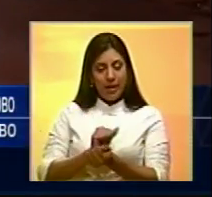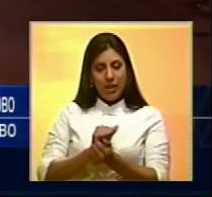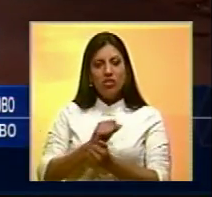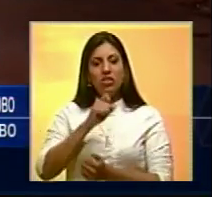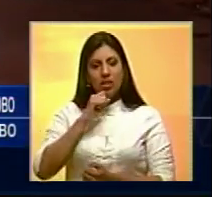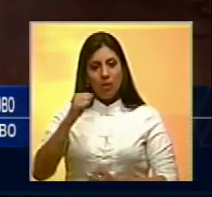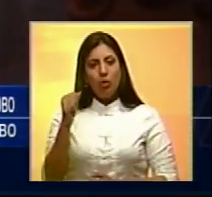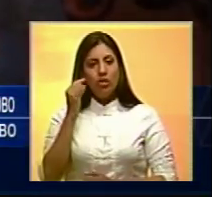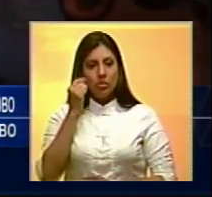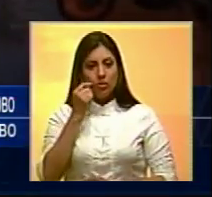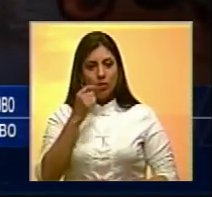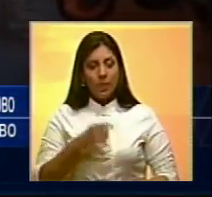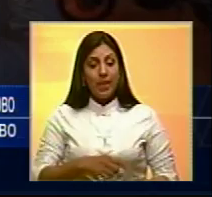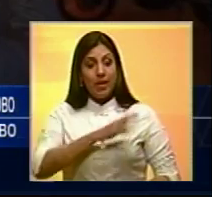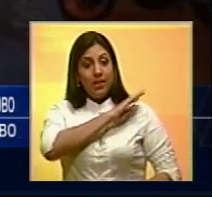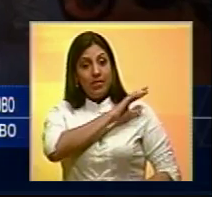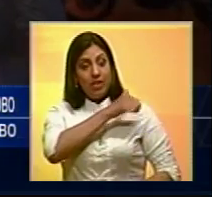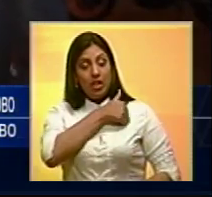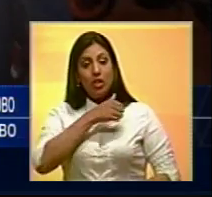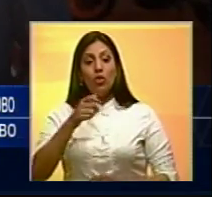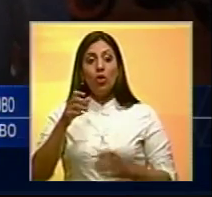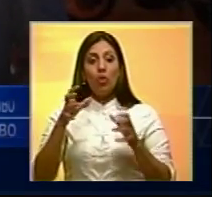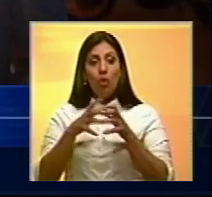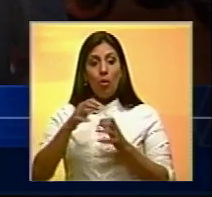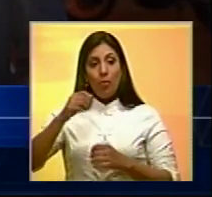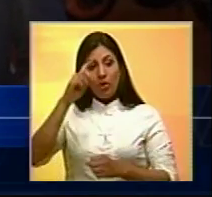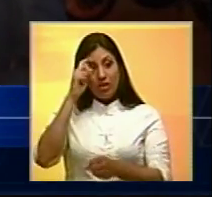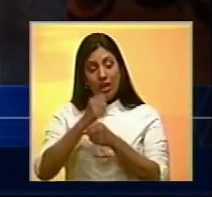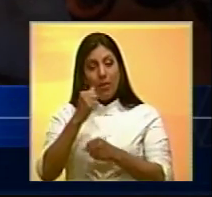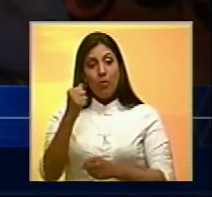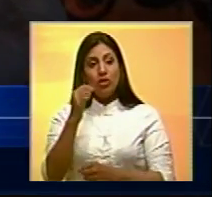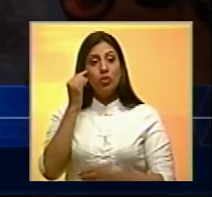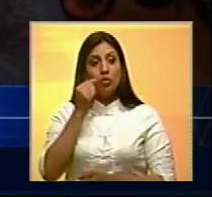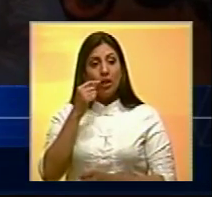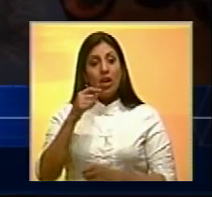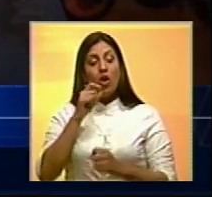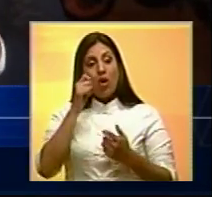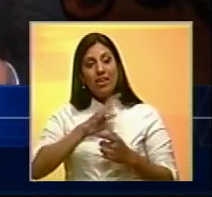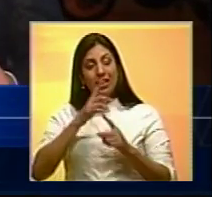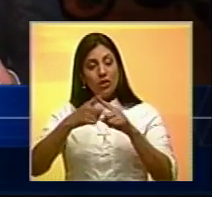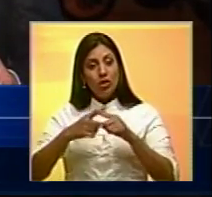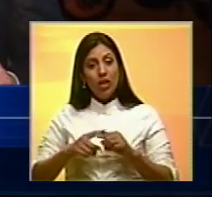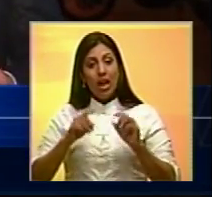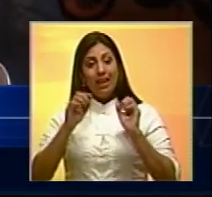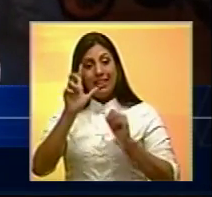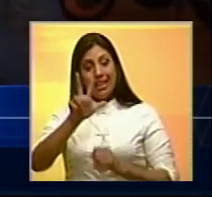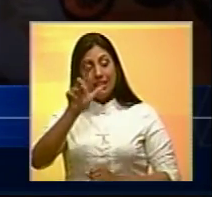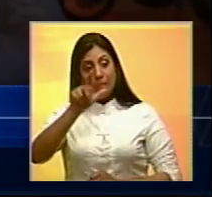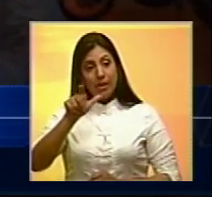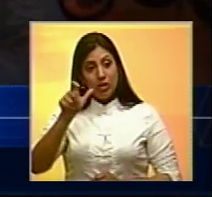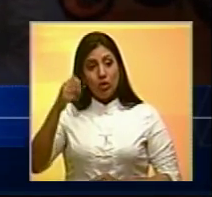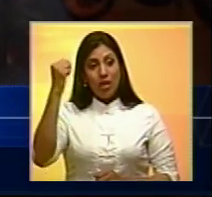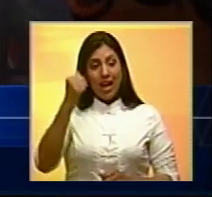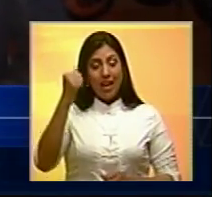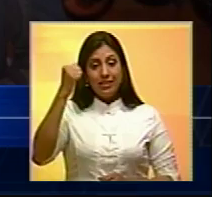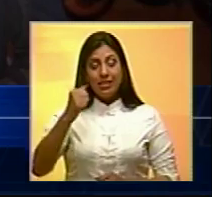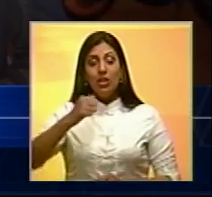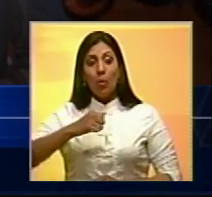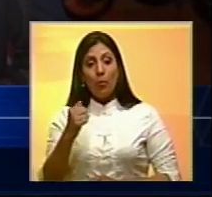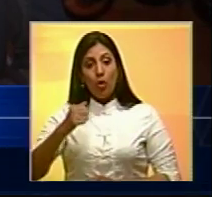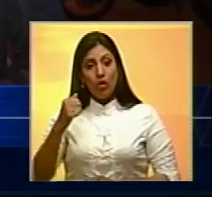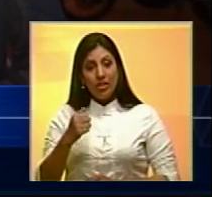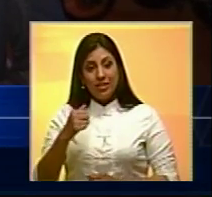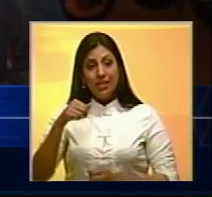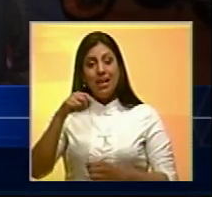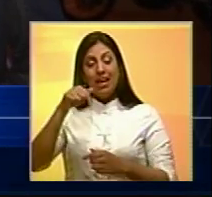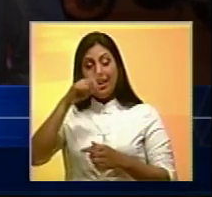funcionarios de Polisucre. El director de operaciones de Polisucre aseguró que con Ponce serían 3 los uniformados que han sido asesinados durante